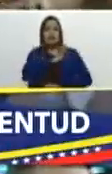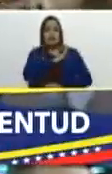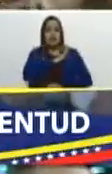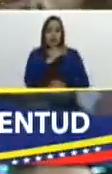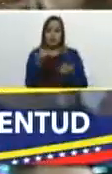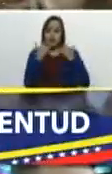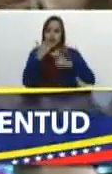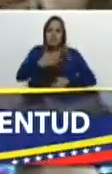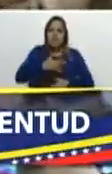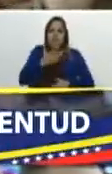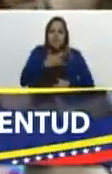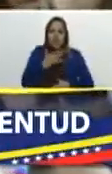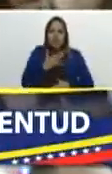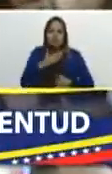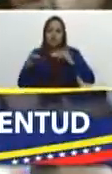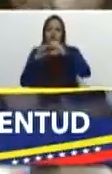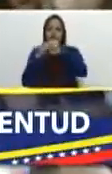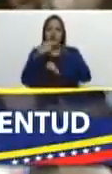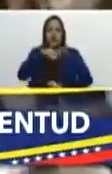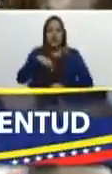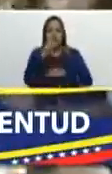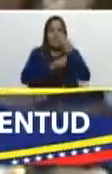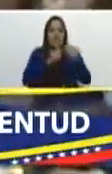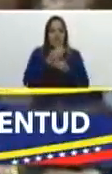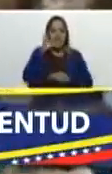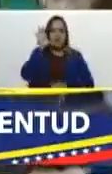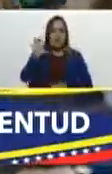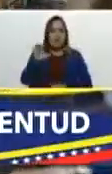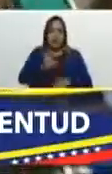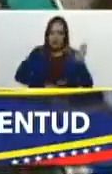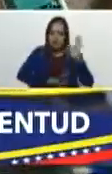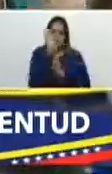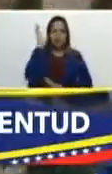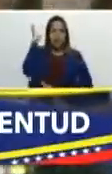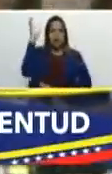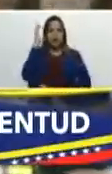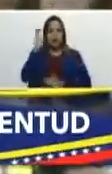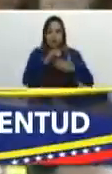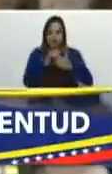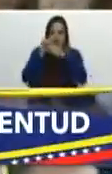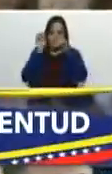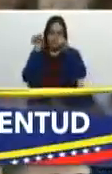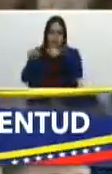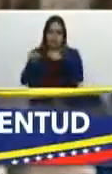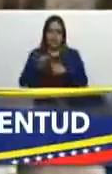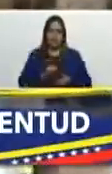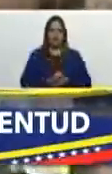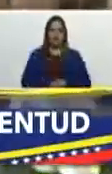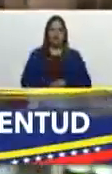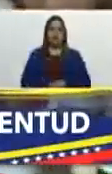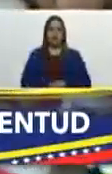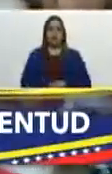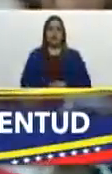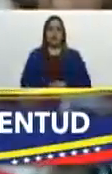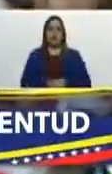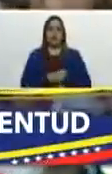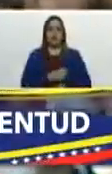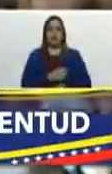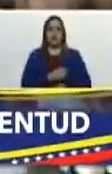mismo sentido que tenemos nosotros, que es construir la patria potencia dirigida por usted. A mi persona